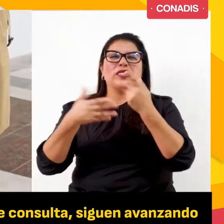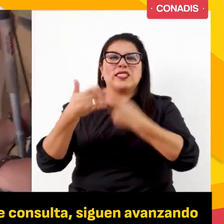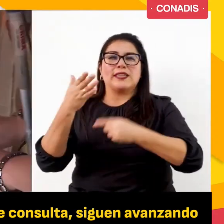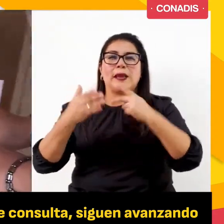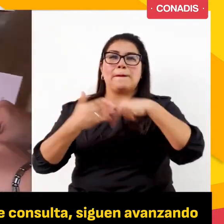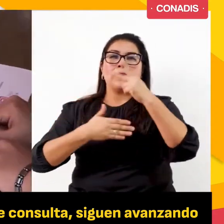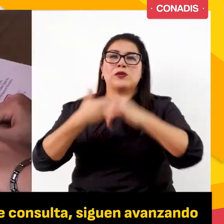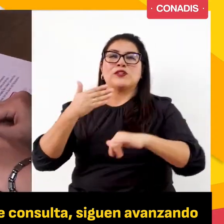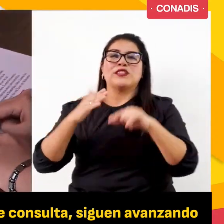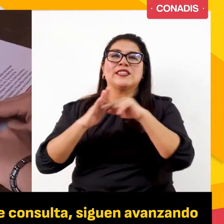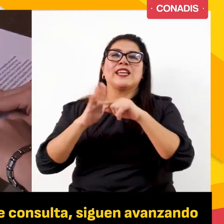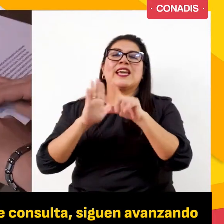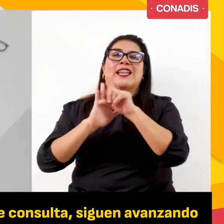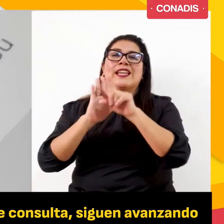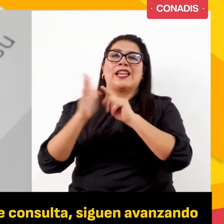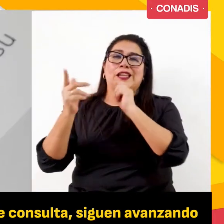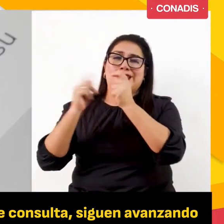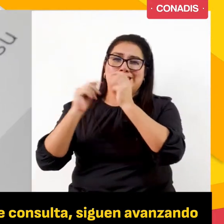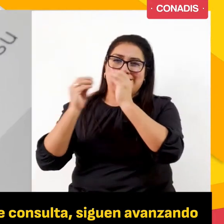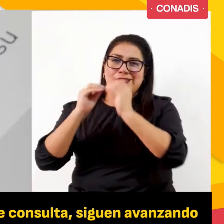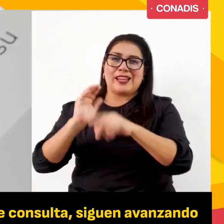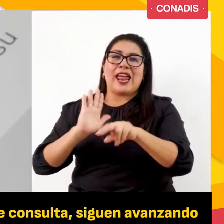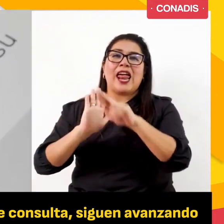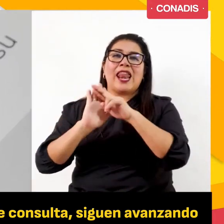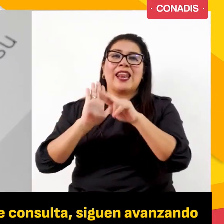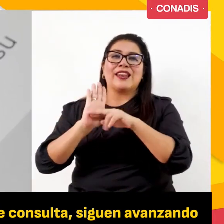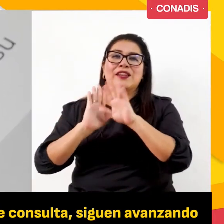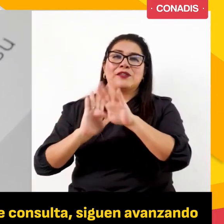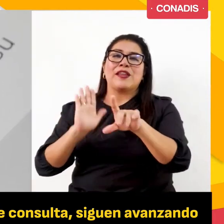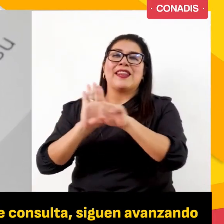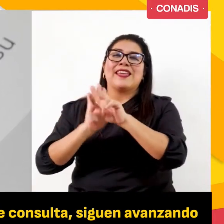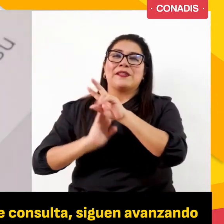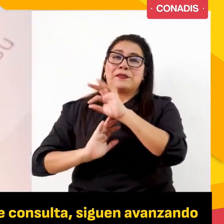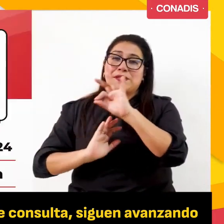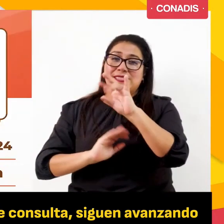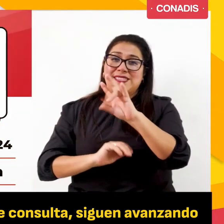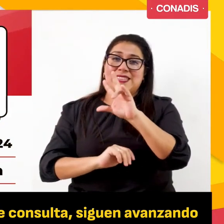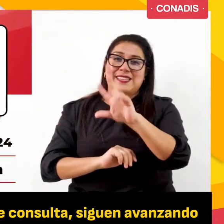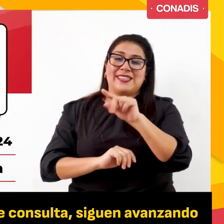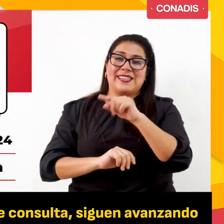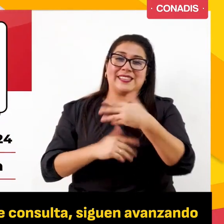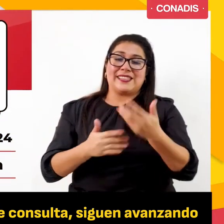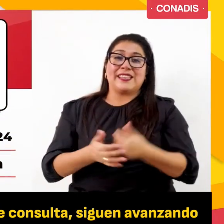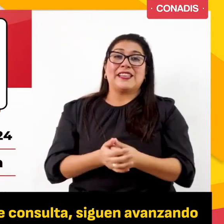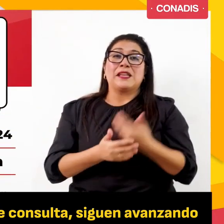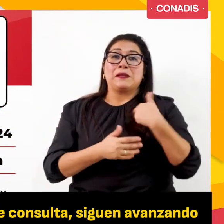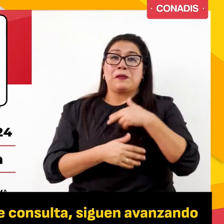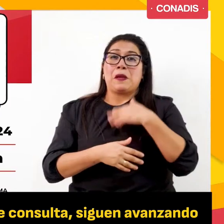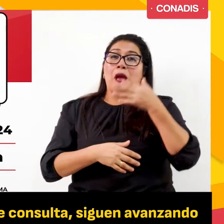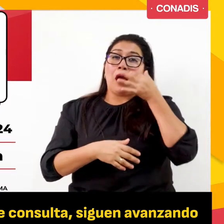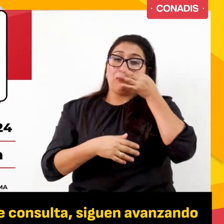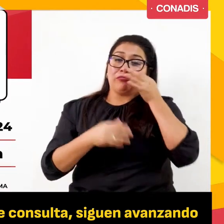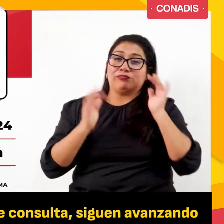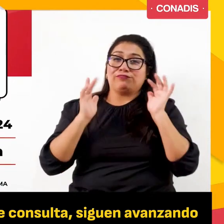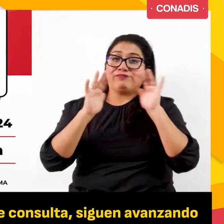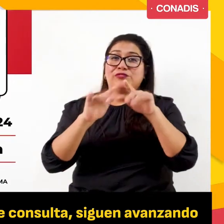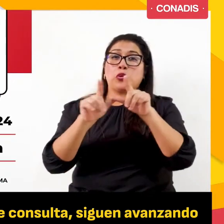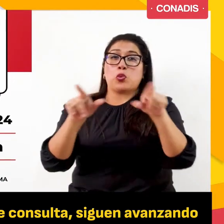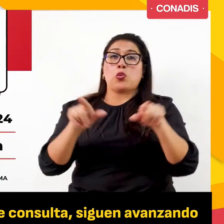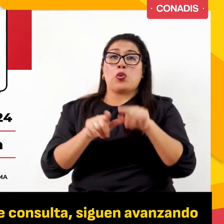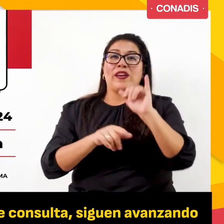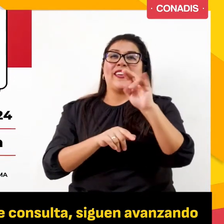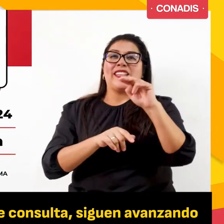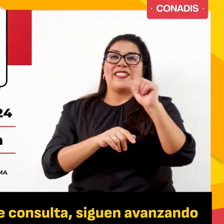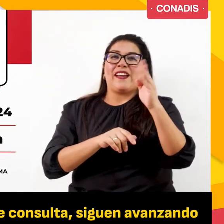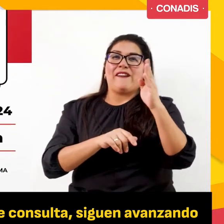el proyecto de decreto supremo que modifica el reglamento de la Ley 29973, que realizaremos de manera presencial en el